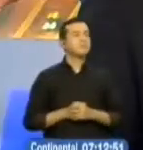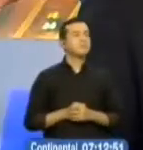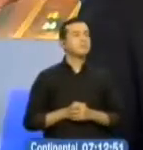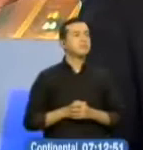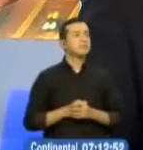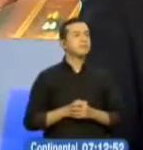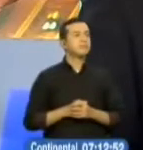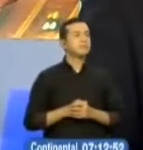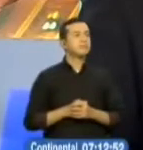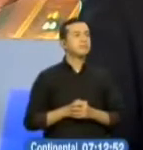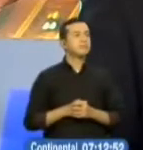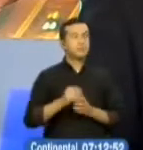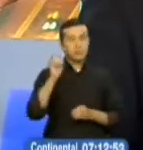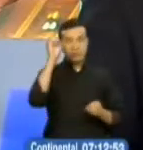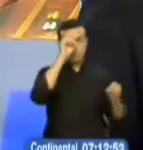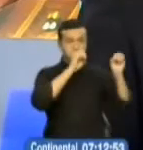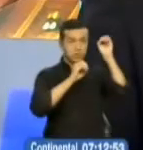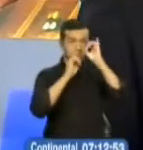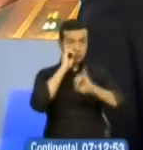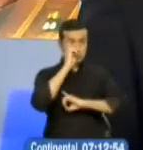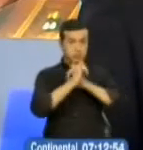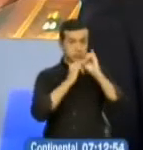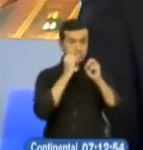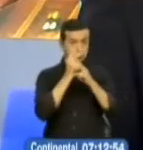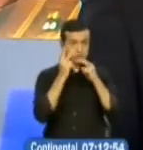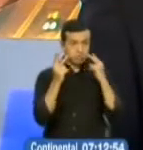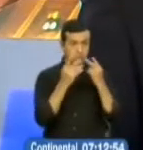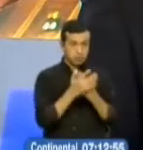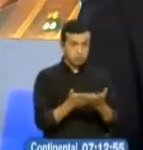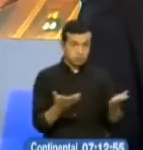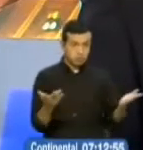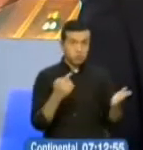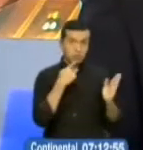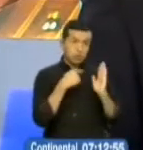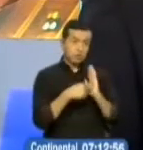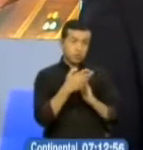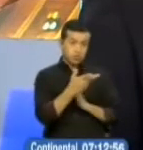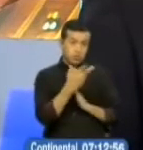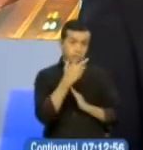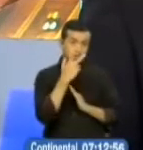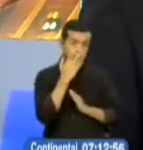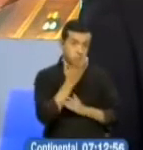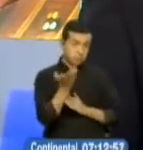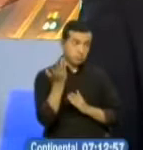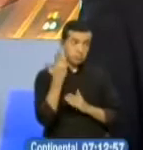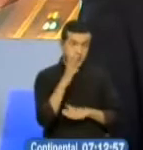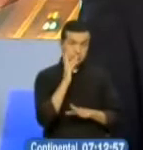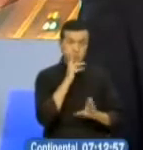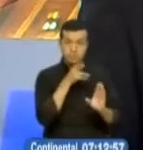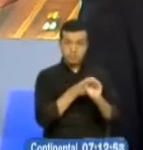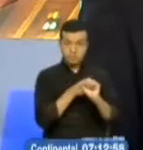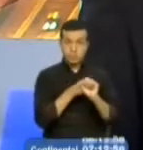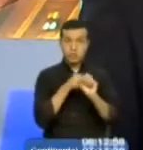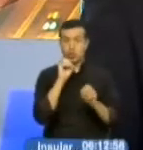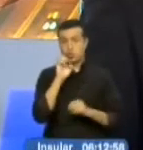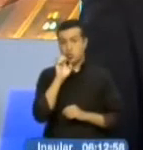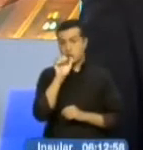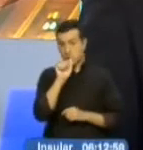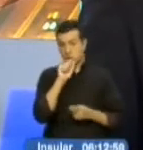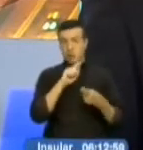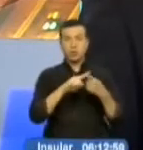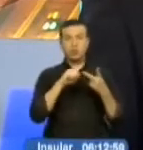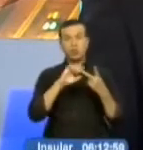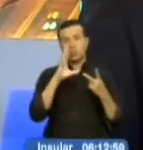presencia de observadores internacionales y ustedes uno es uno de ellos estuvo presidente la oea estuvo